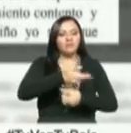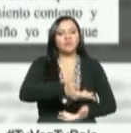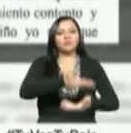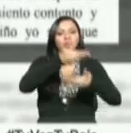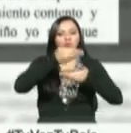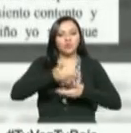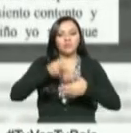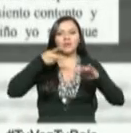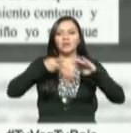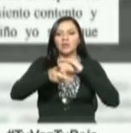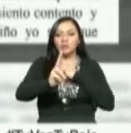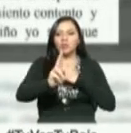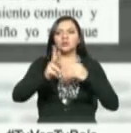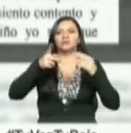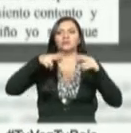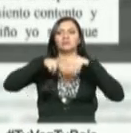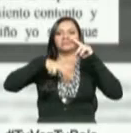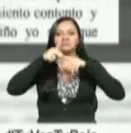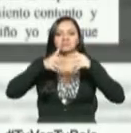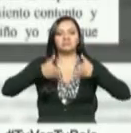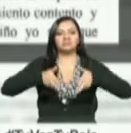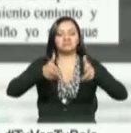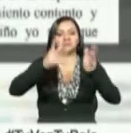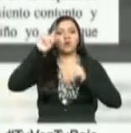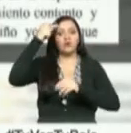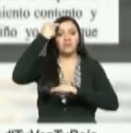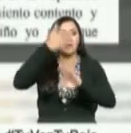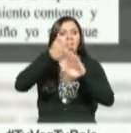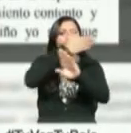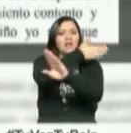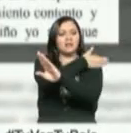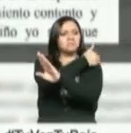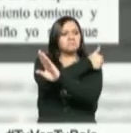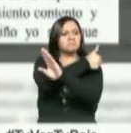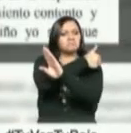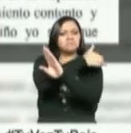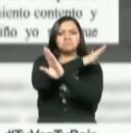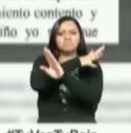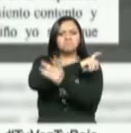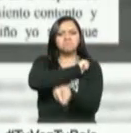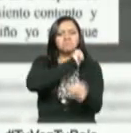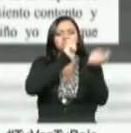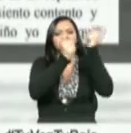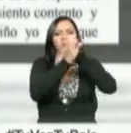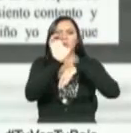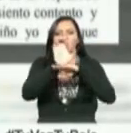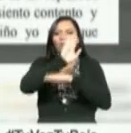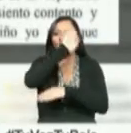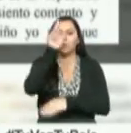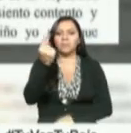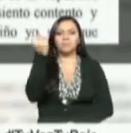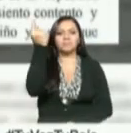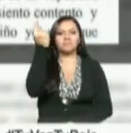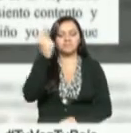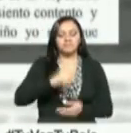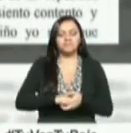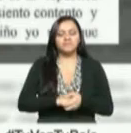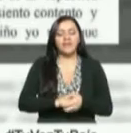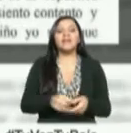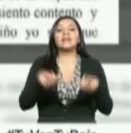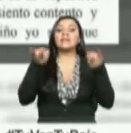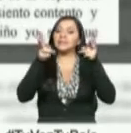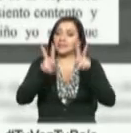a la vez históricas que ningún gobierno, por excelente que haya sido, ha logrado transformar nuestro querido país. También,